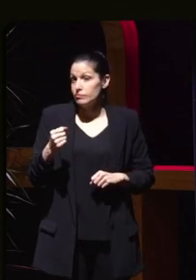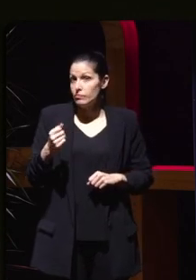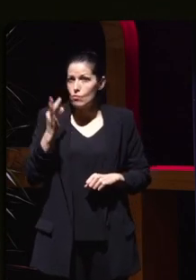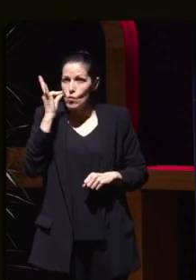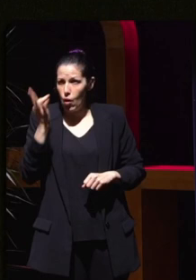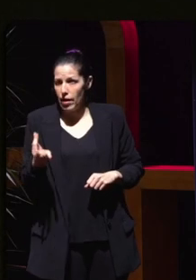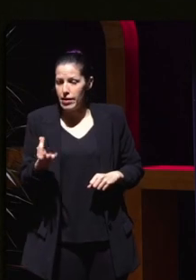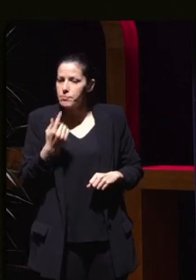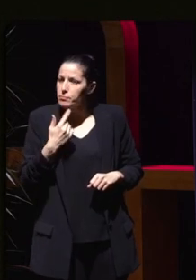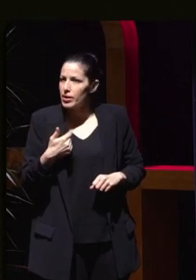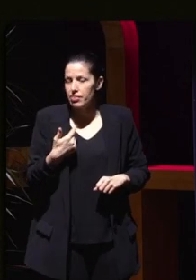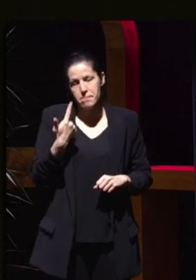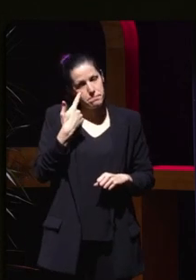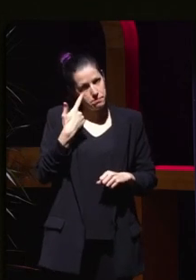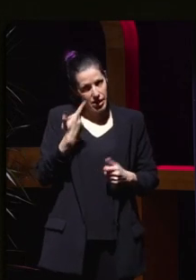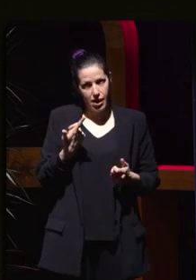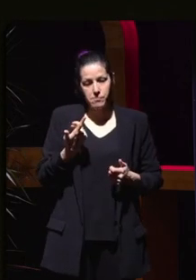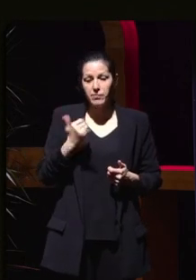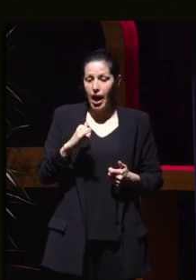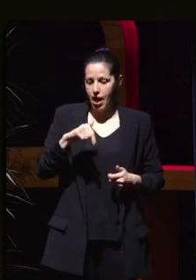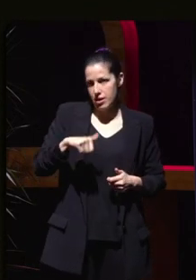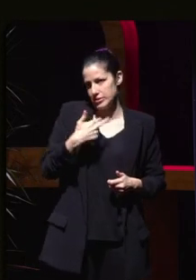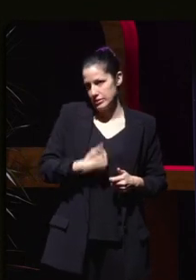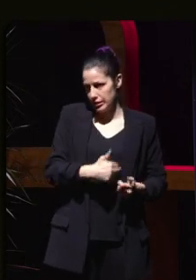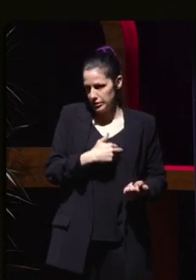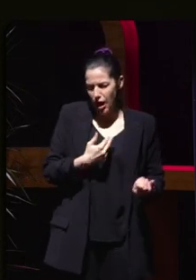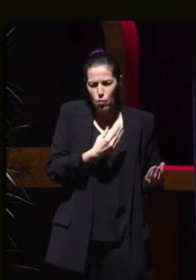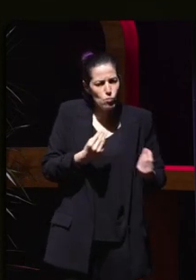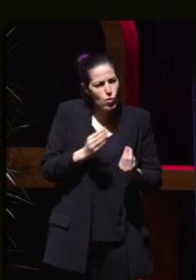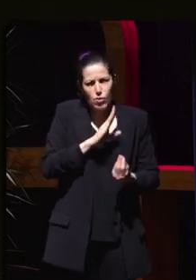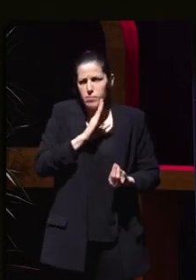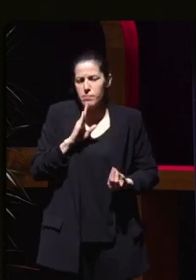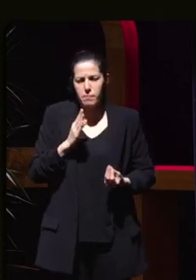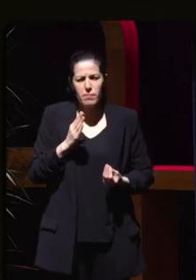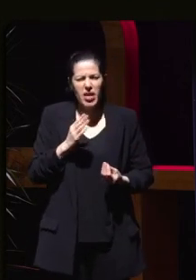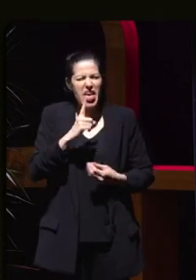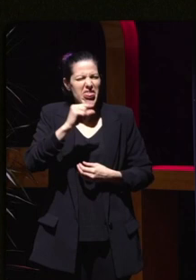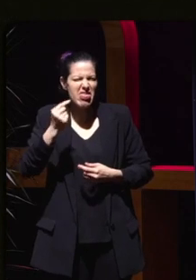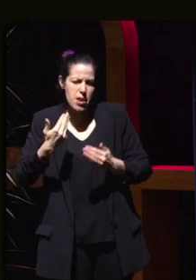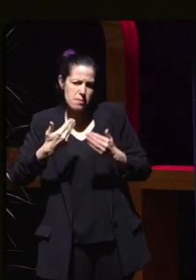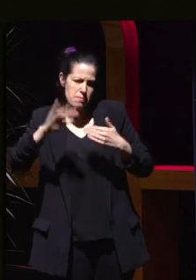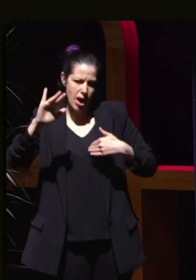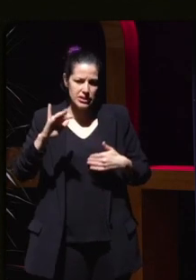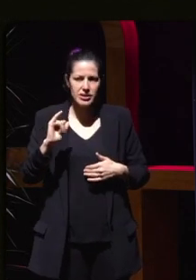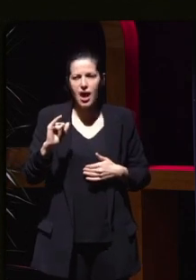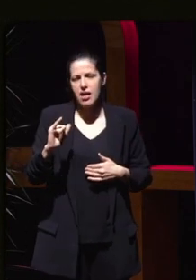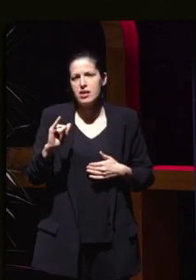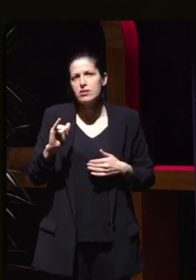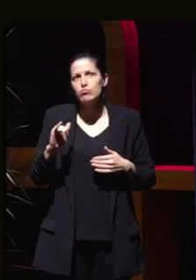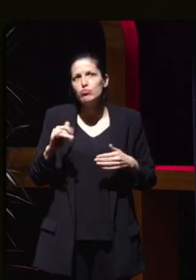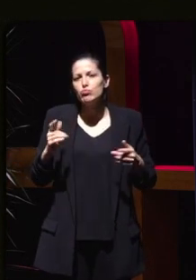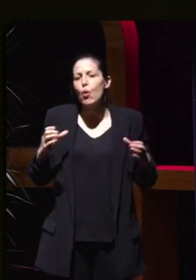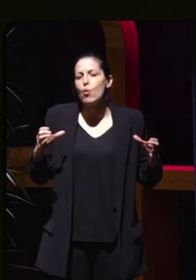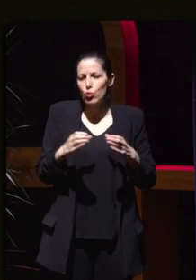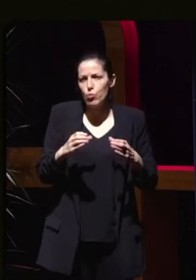creo que en Compostela tenemos varias nice moitas eran miles de zen un grupo de Telegram no que nos